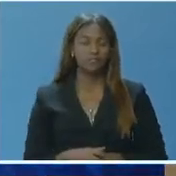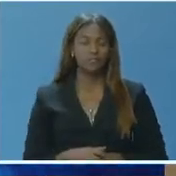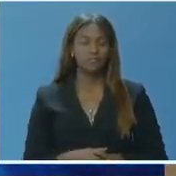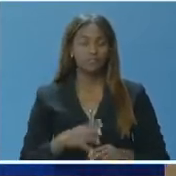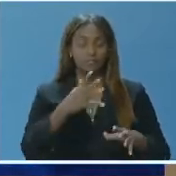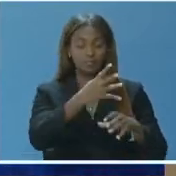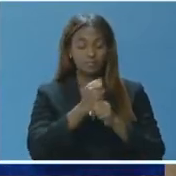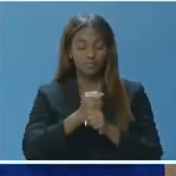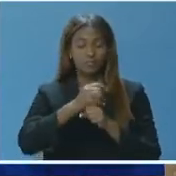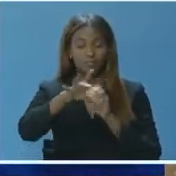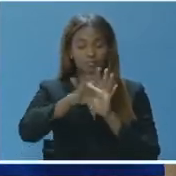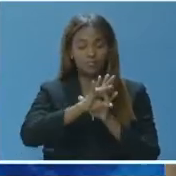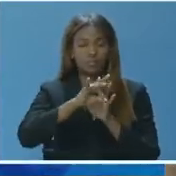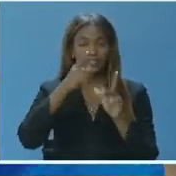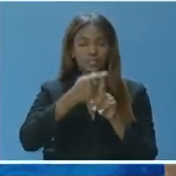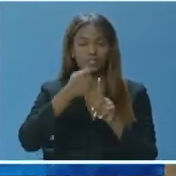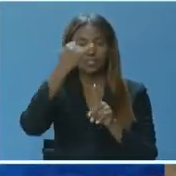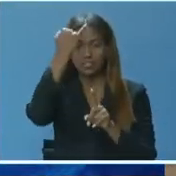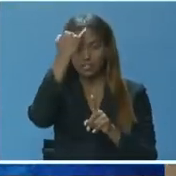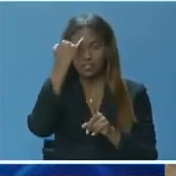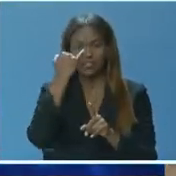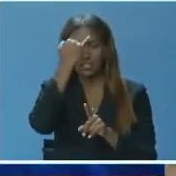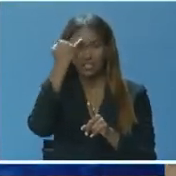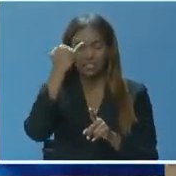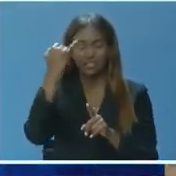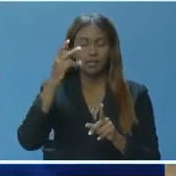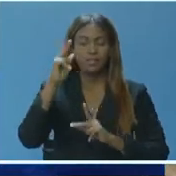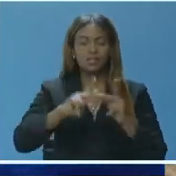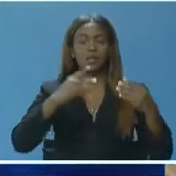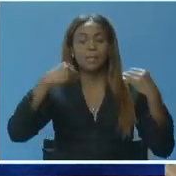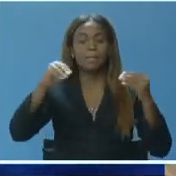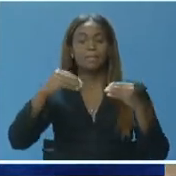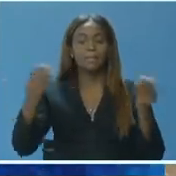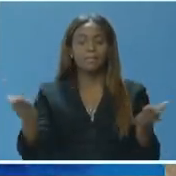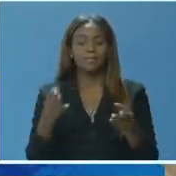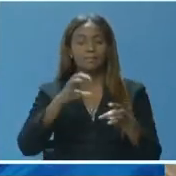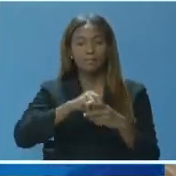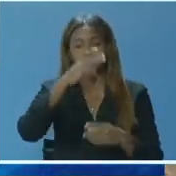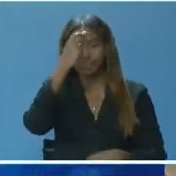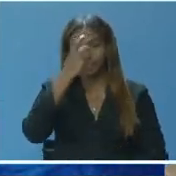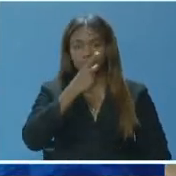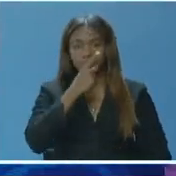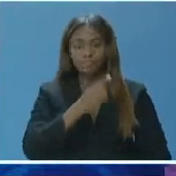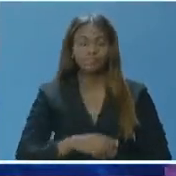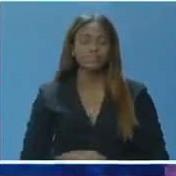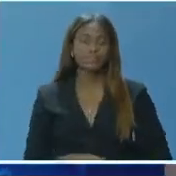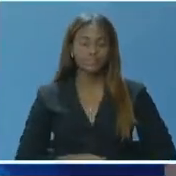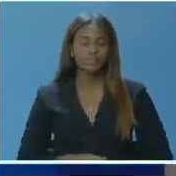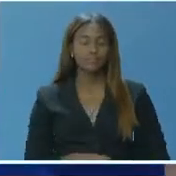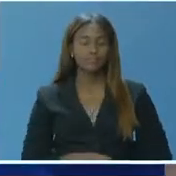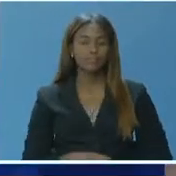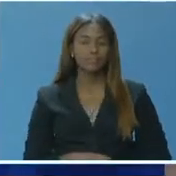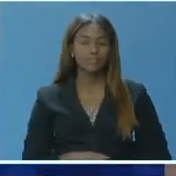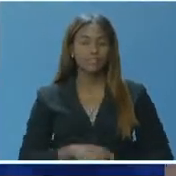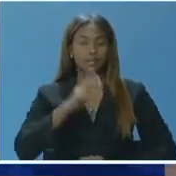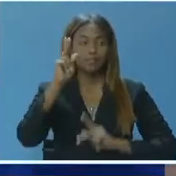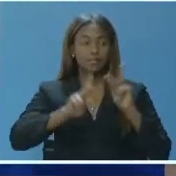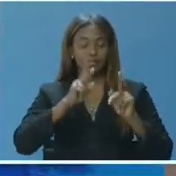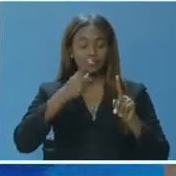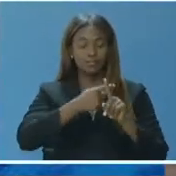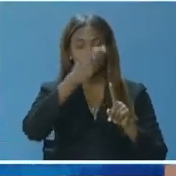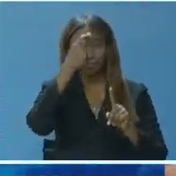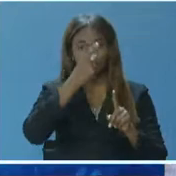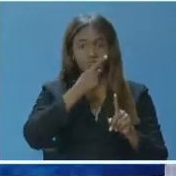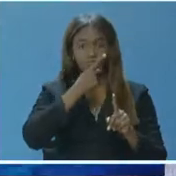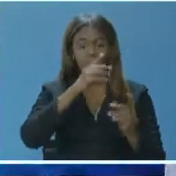Desmantelan en Italia red de narcotráfico que tenía intermediario en República Dominicana. Migrante dominicano